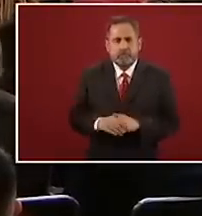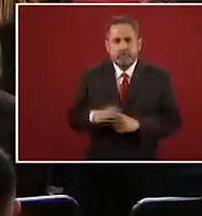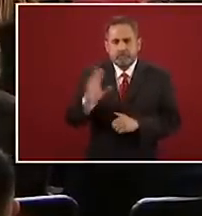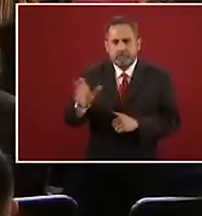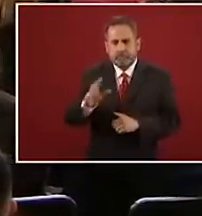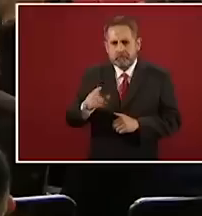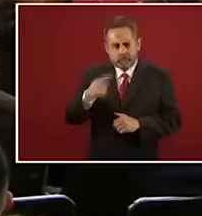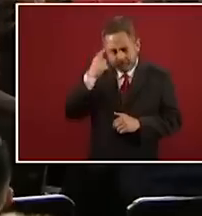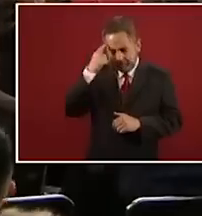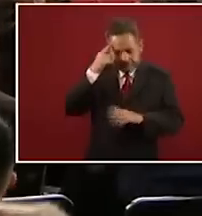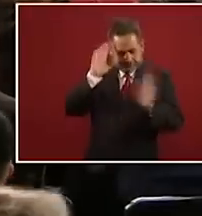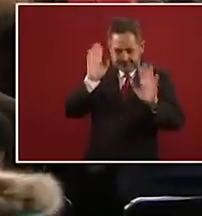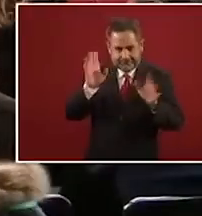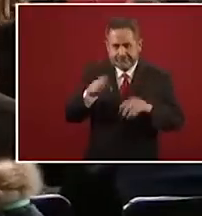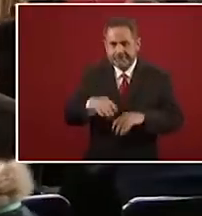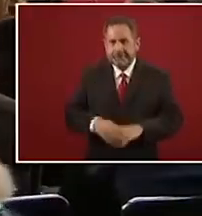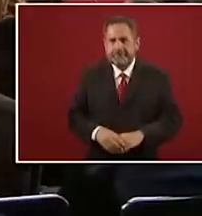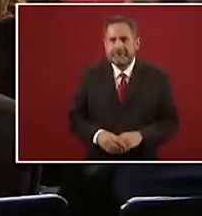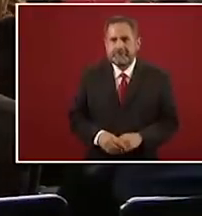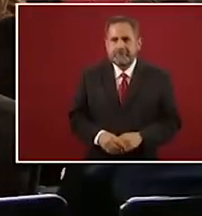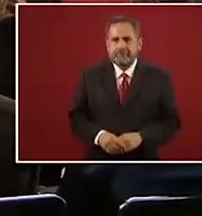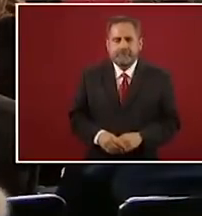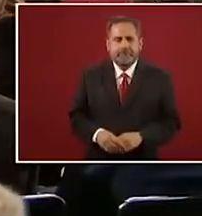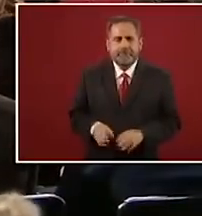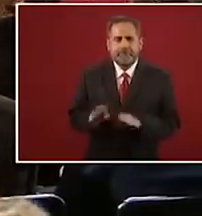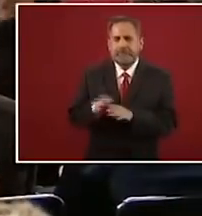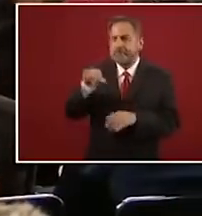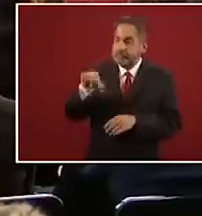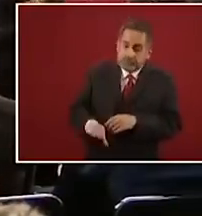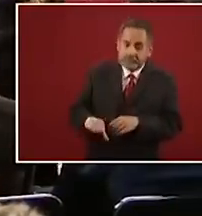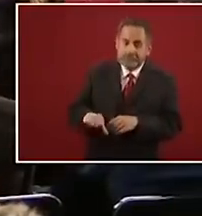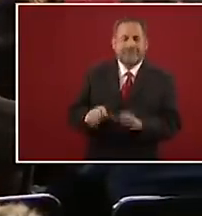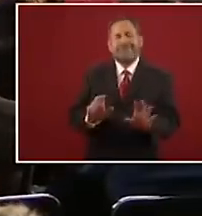Ya estoy como el clásico hoy.